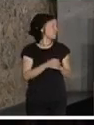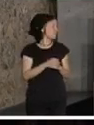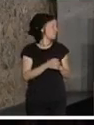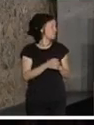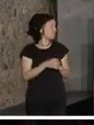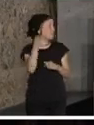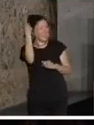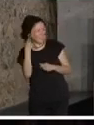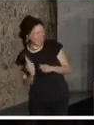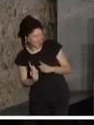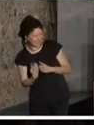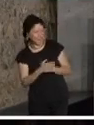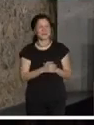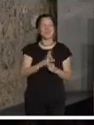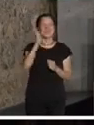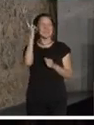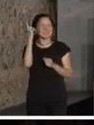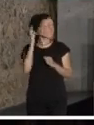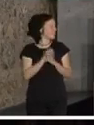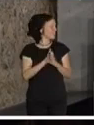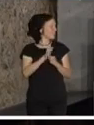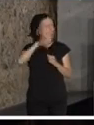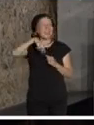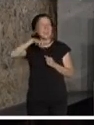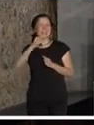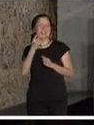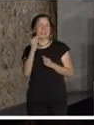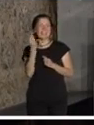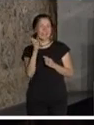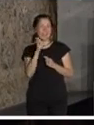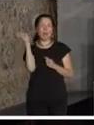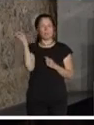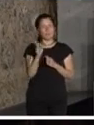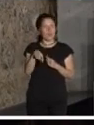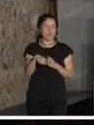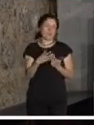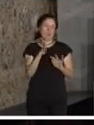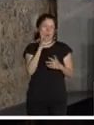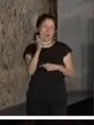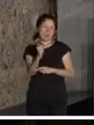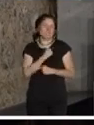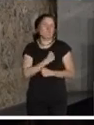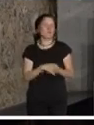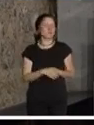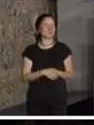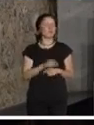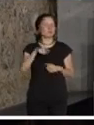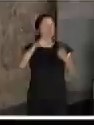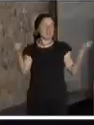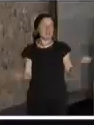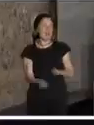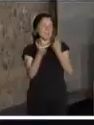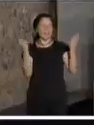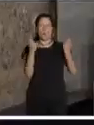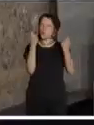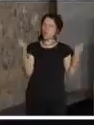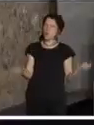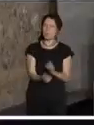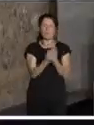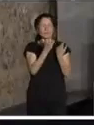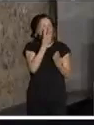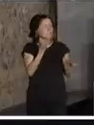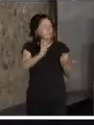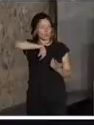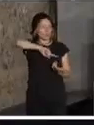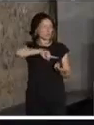Irene Montero y a Enrique Santiago que hayan venido a apoyarnos en esta campaña está haciendo una campaña bueno